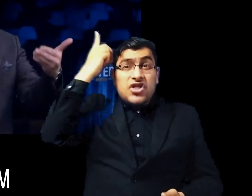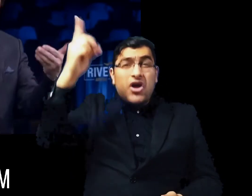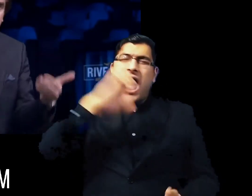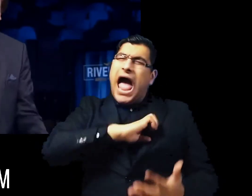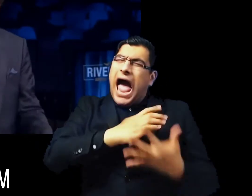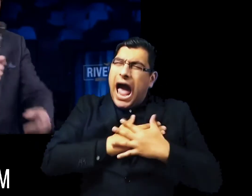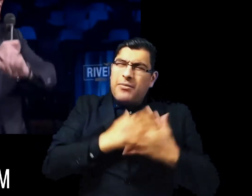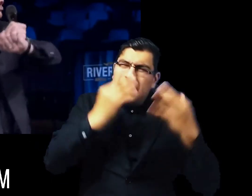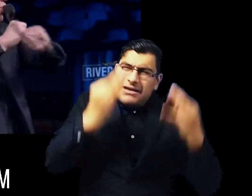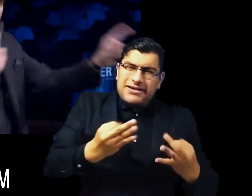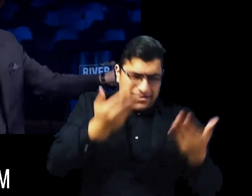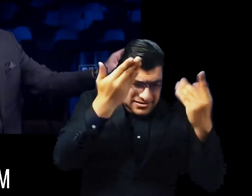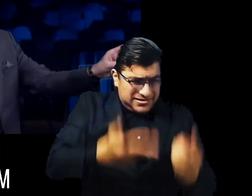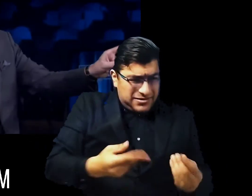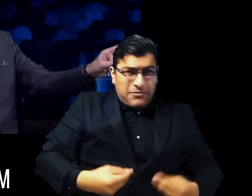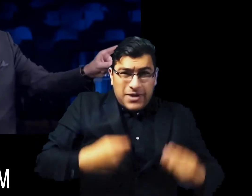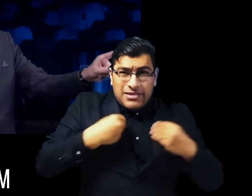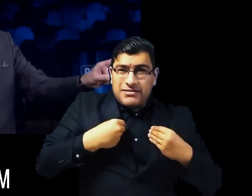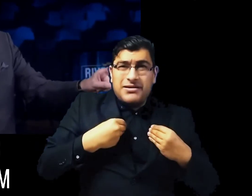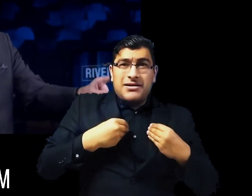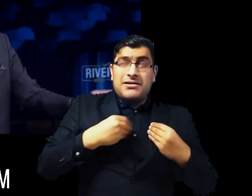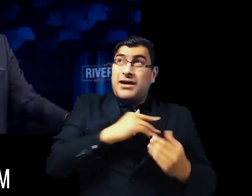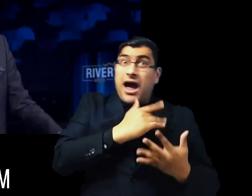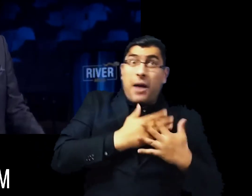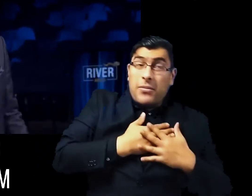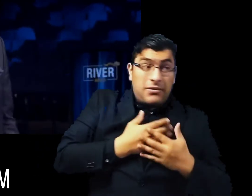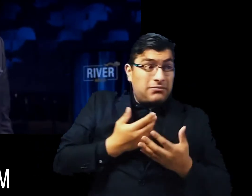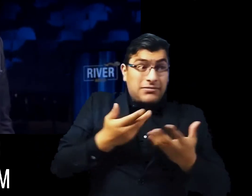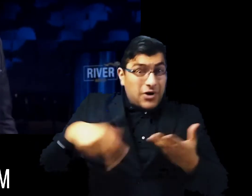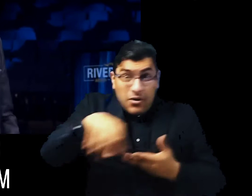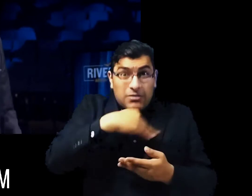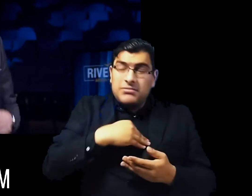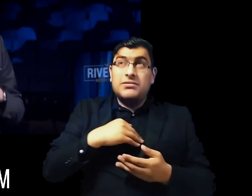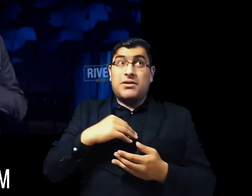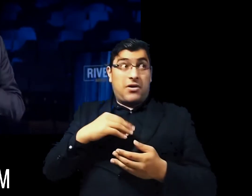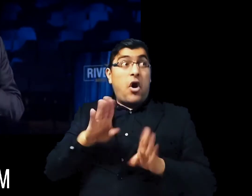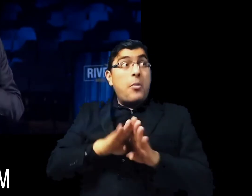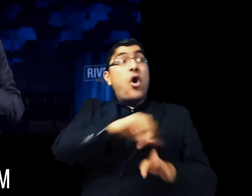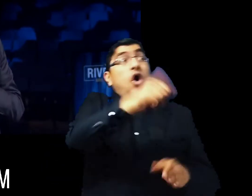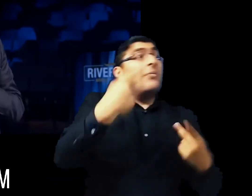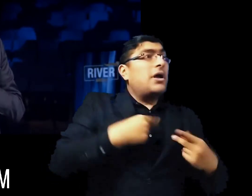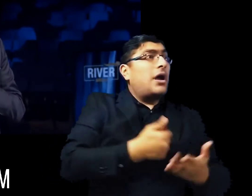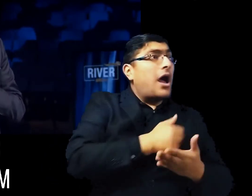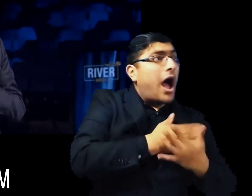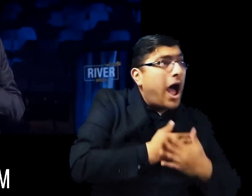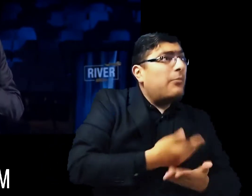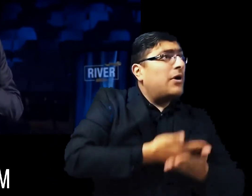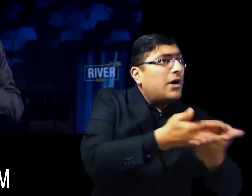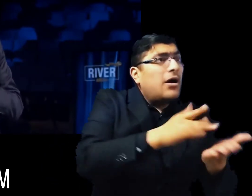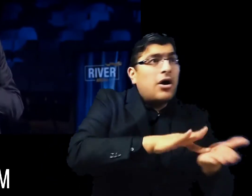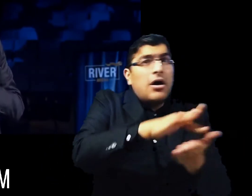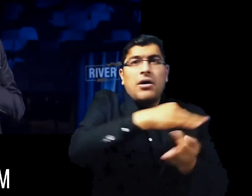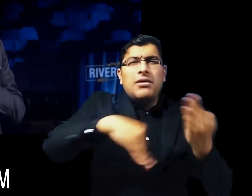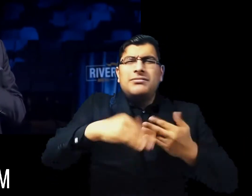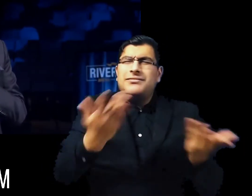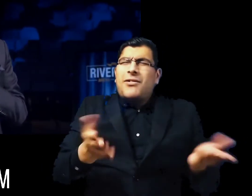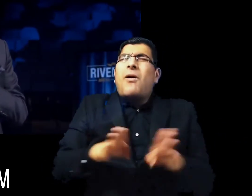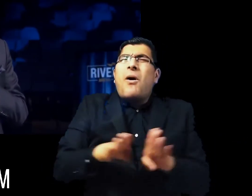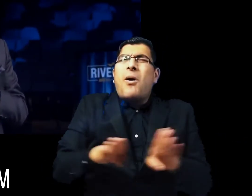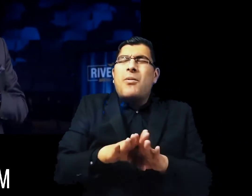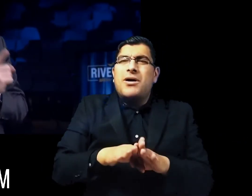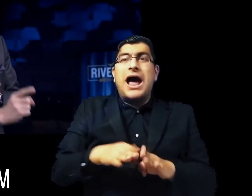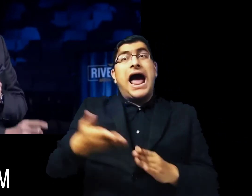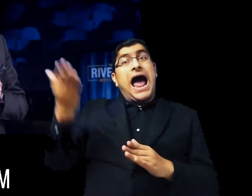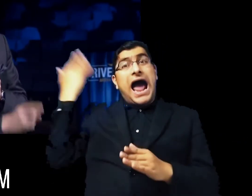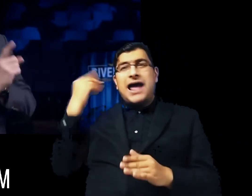Dios en nuestra vida, nunca se la vamos a mostrar a los demás. Como dije, hace casi 40 años ante